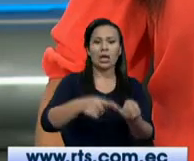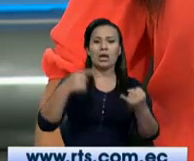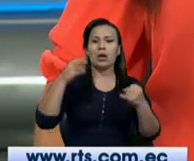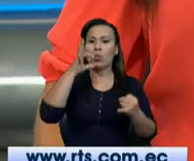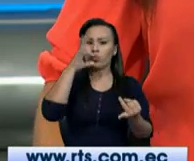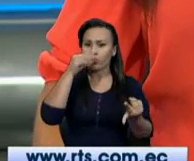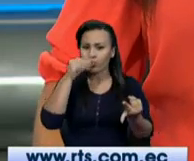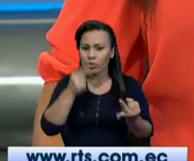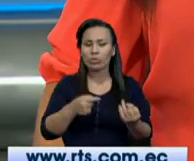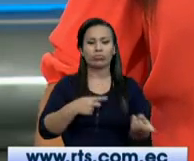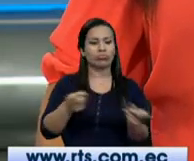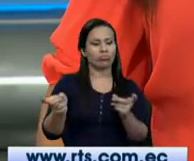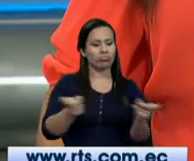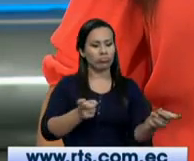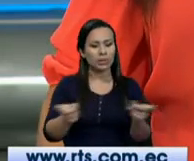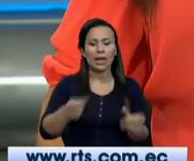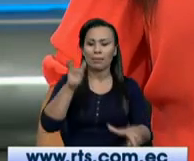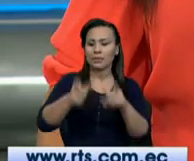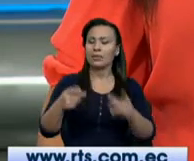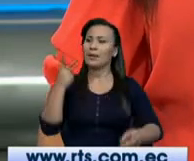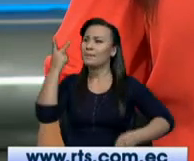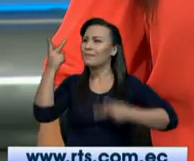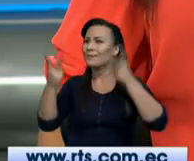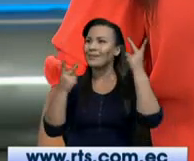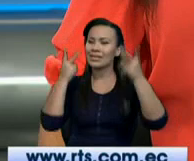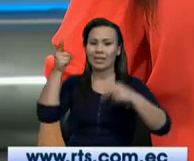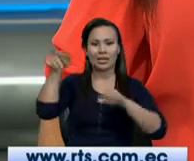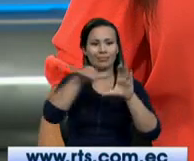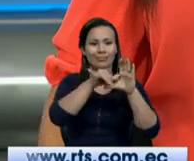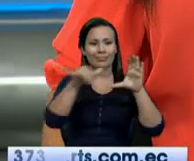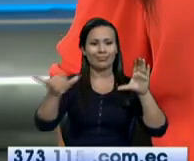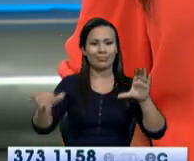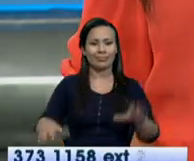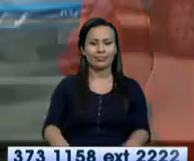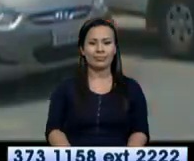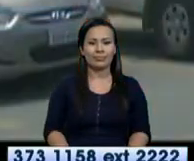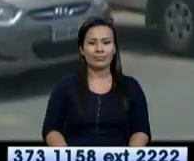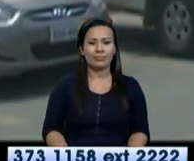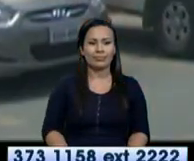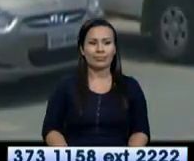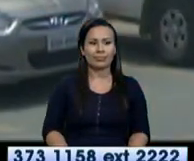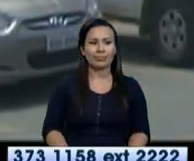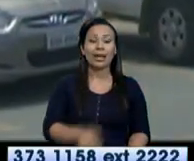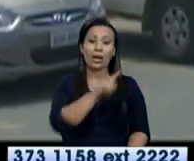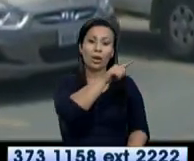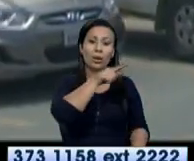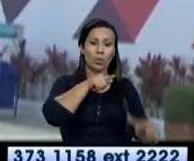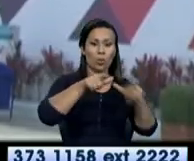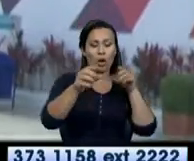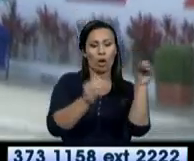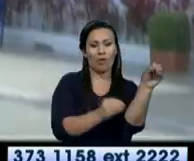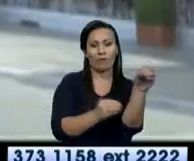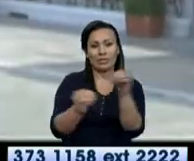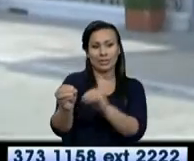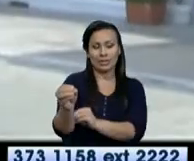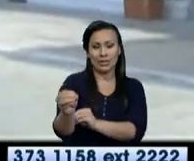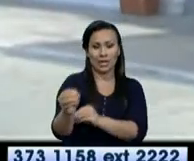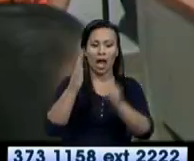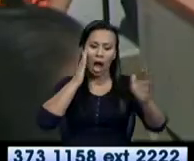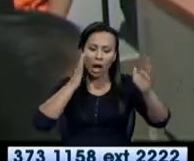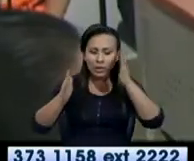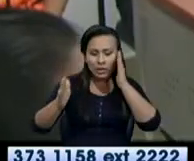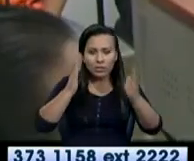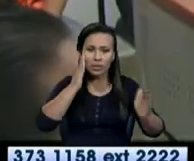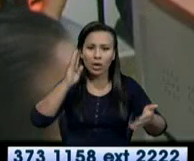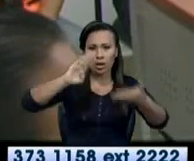orden para los turistas que visiten las playas de la península. En el Centro de Atención Ciudadana en la provincia de Santa Elena se